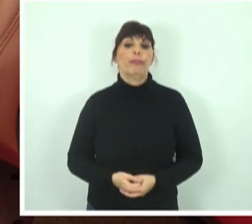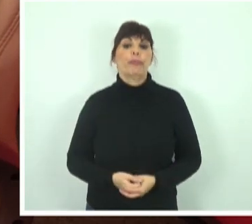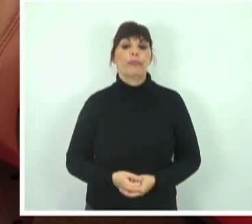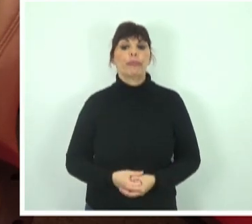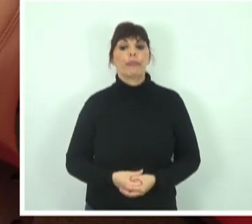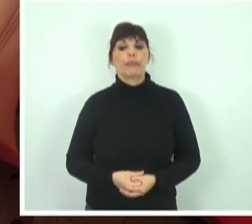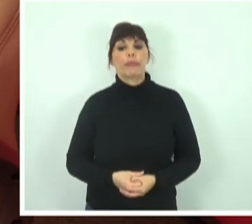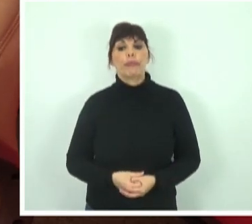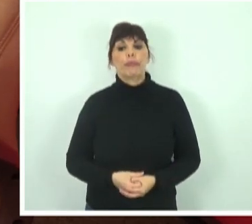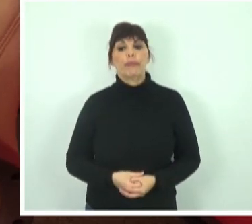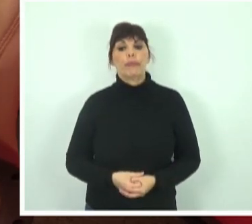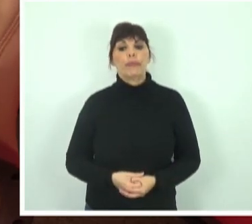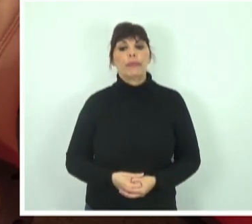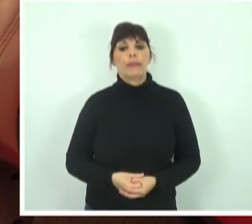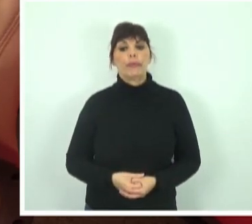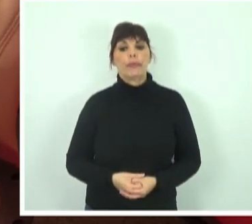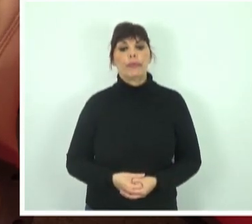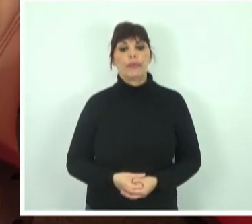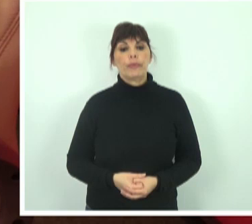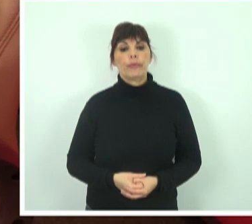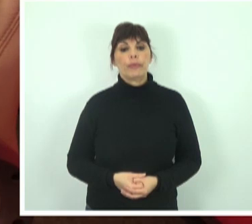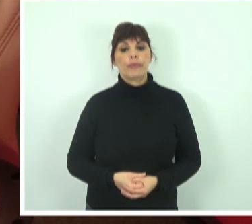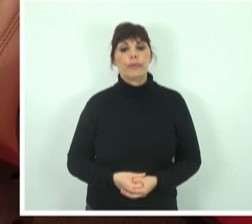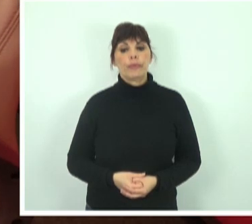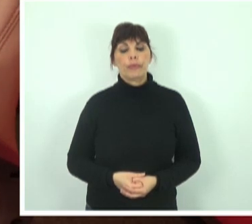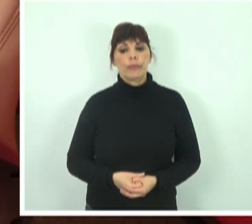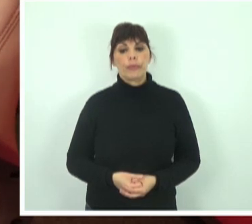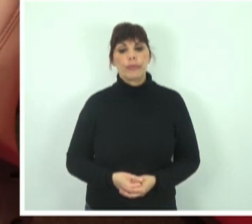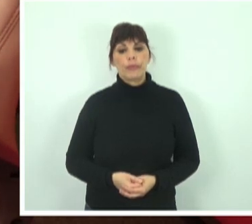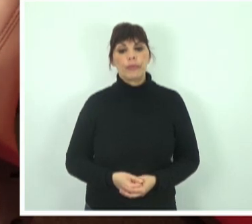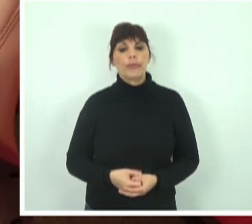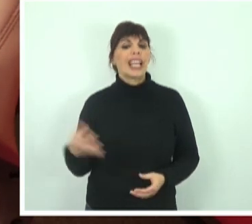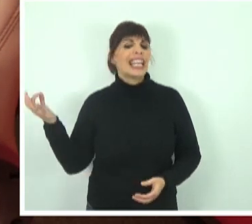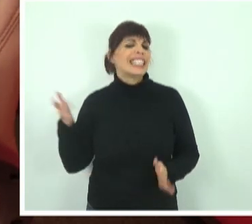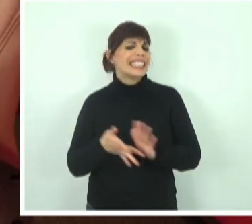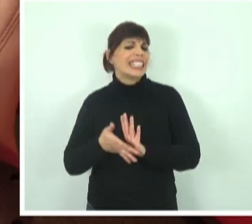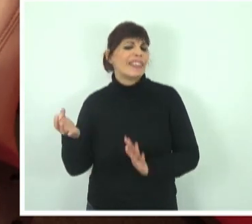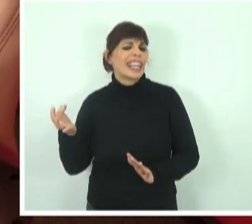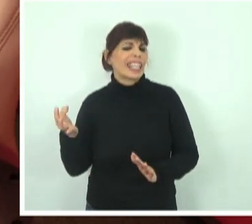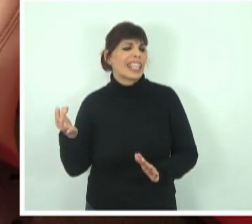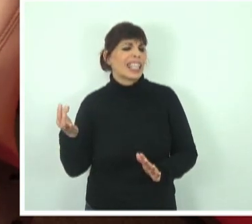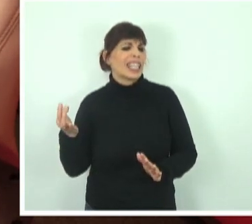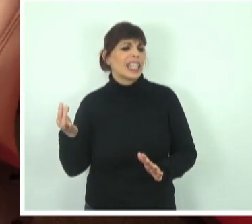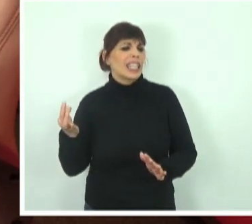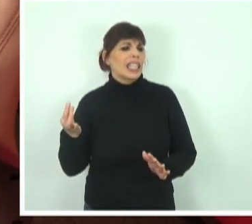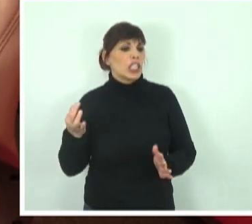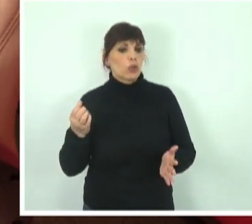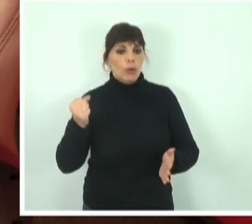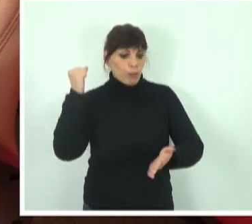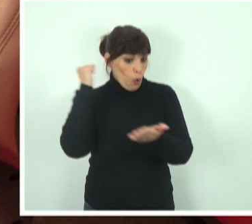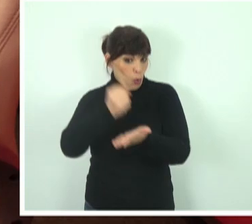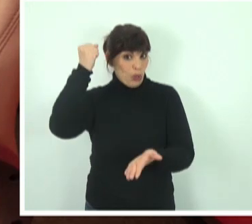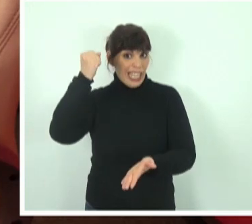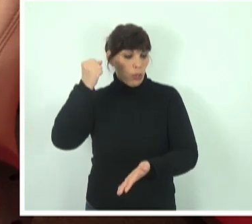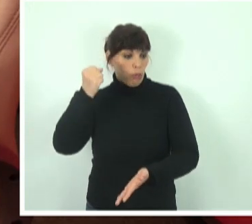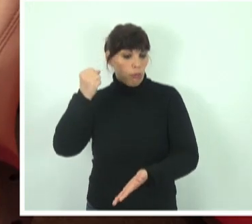luzos, así se pronuncia en español, litografía, es como estampar, es como un sello,